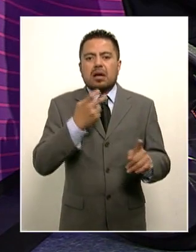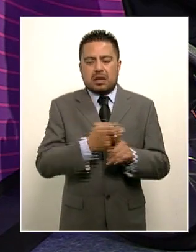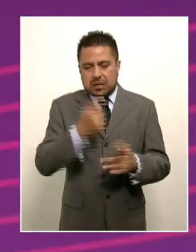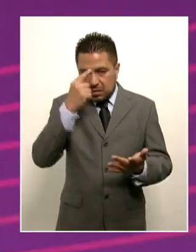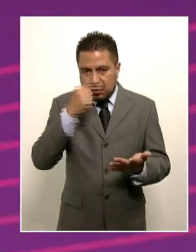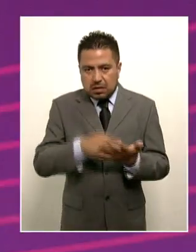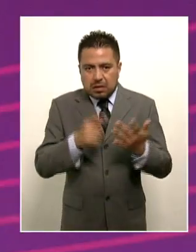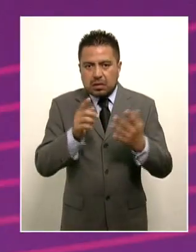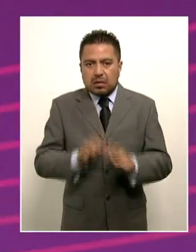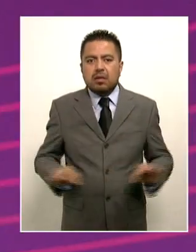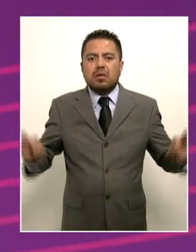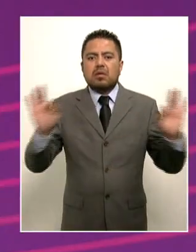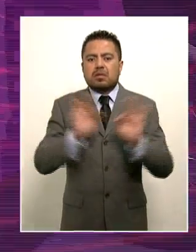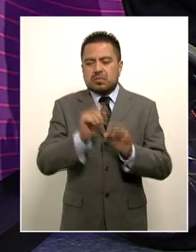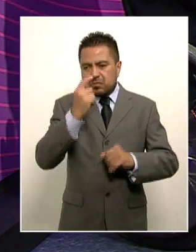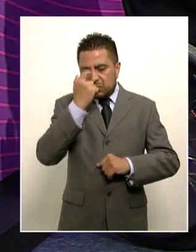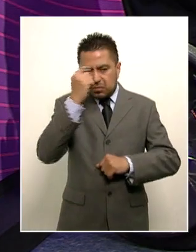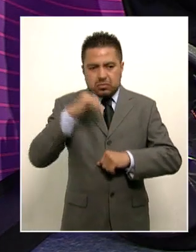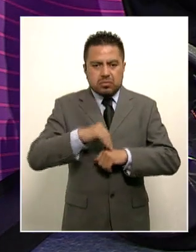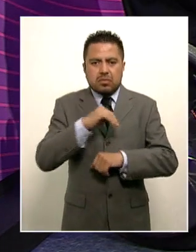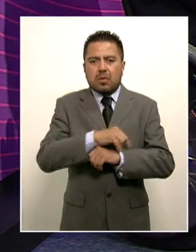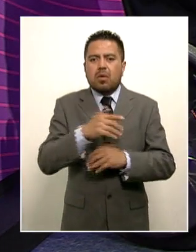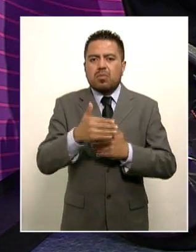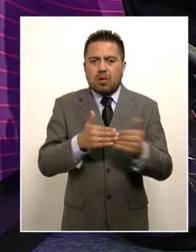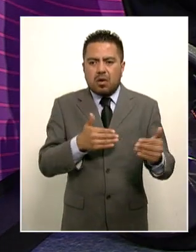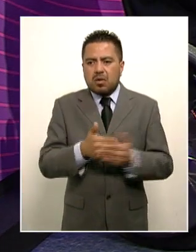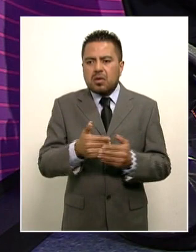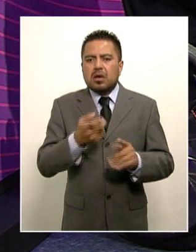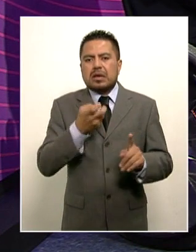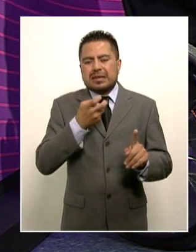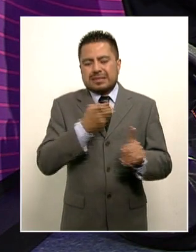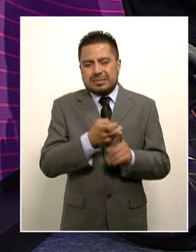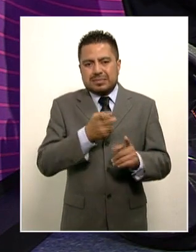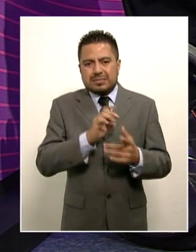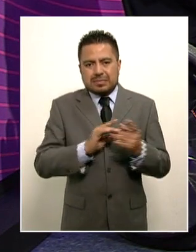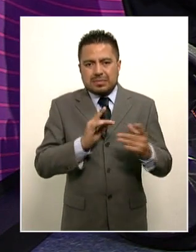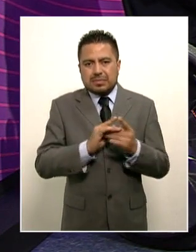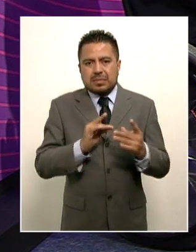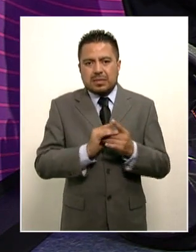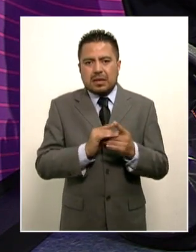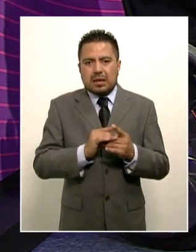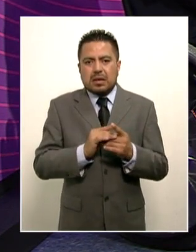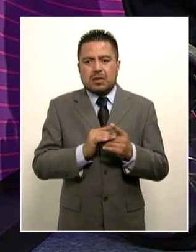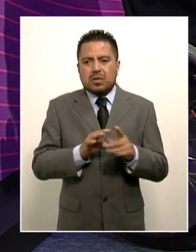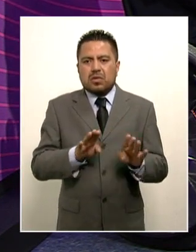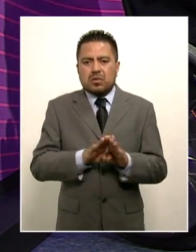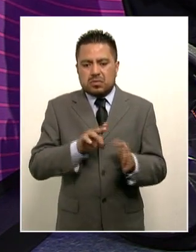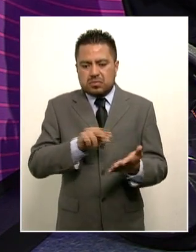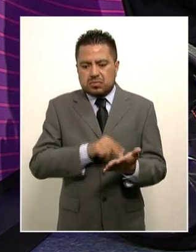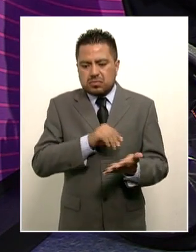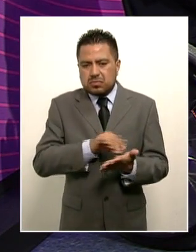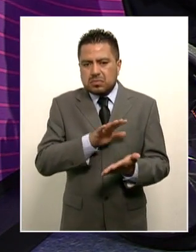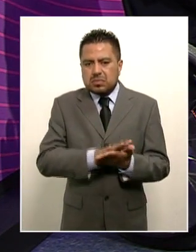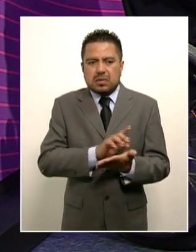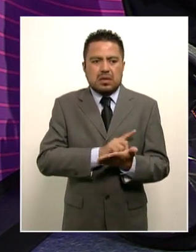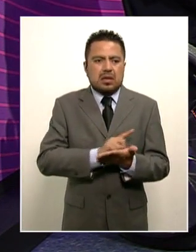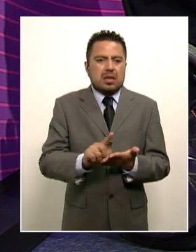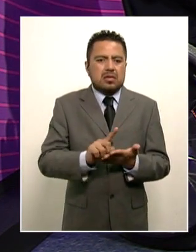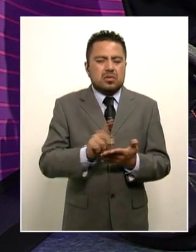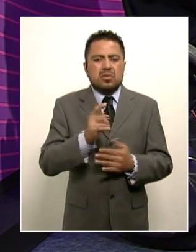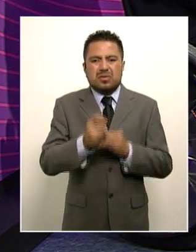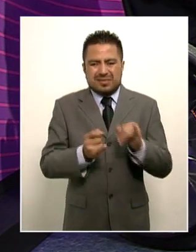creo que es importante que diseñemos un modelo y justamente el Tratado de Derechos Humanos que mencionaba